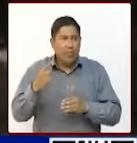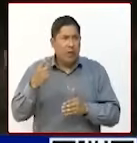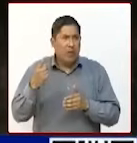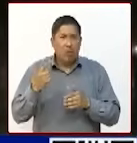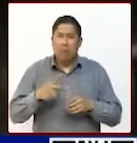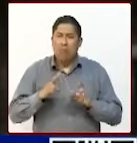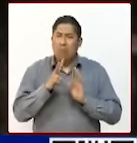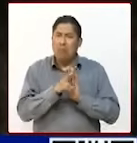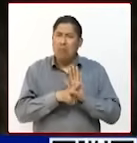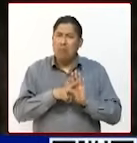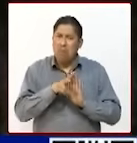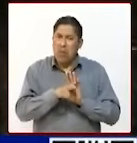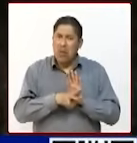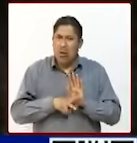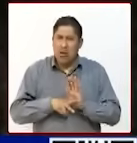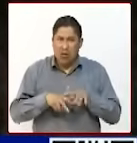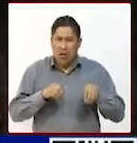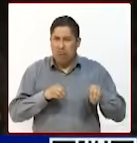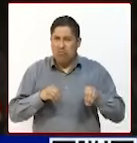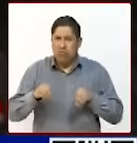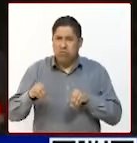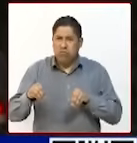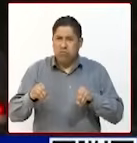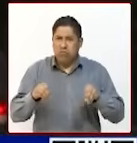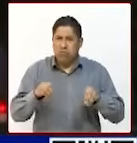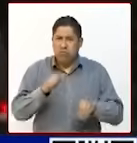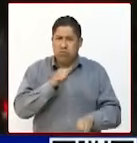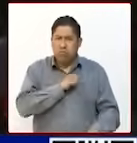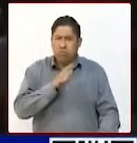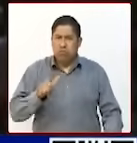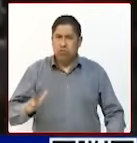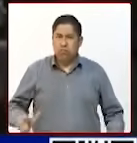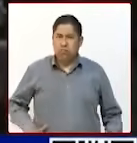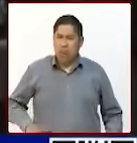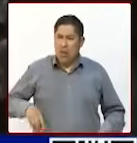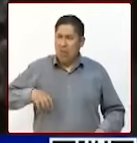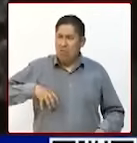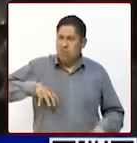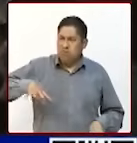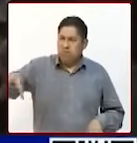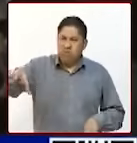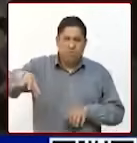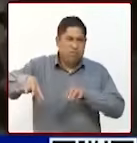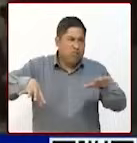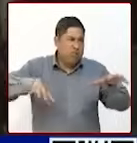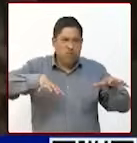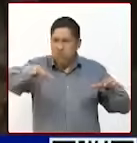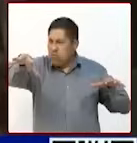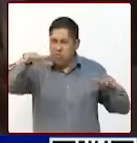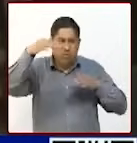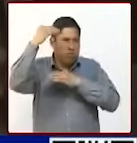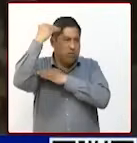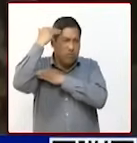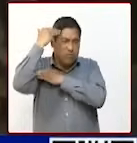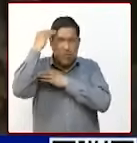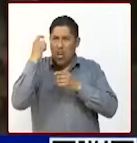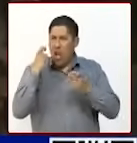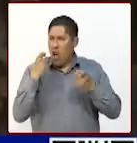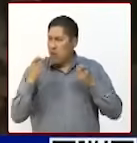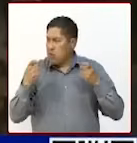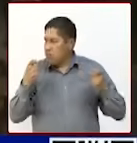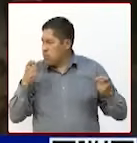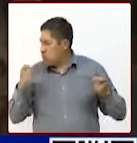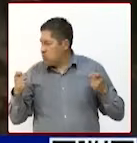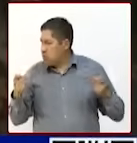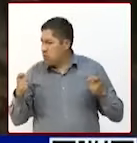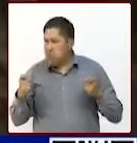en vivo porque se está moviendo la Guardia Municipal a los diferentes lugares de la ciudad de Santa Cruz para hacer el control respectivo